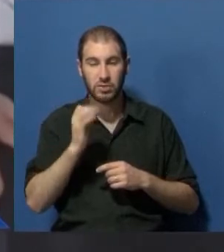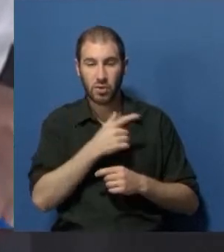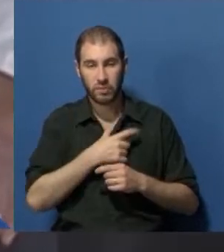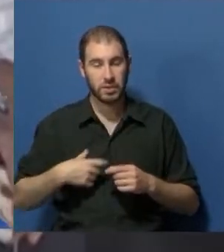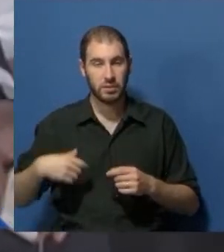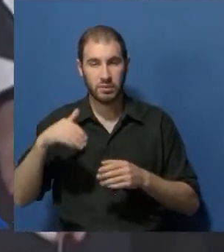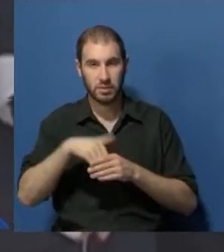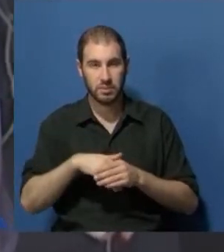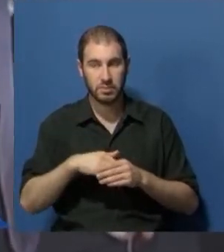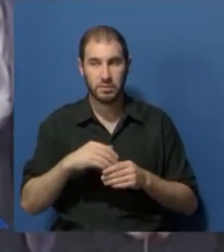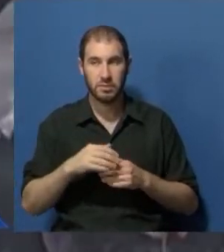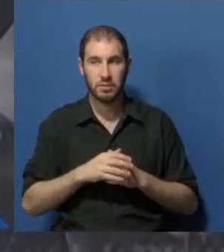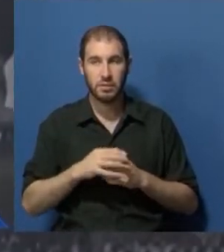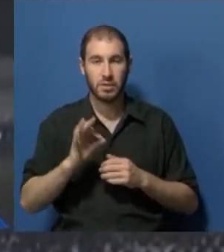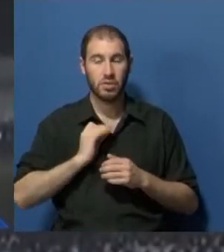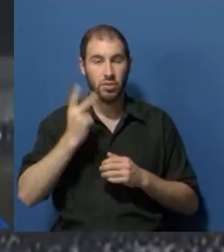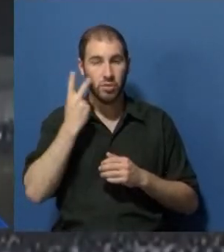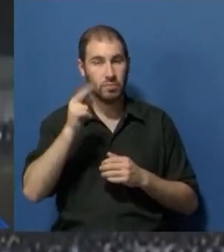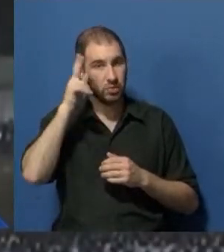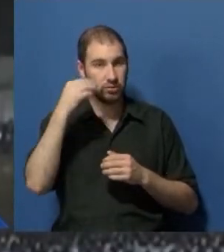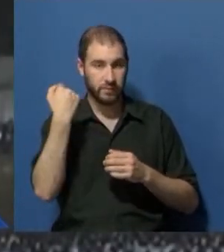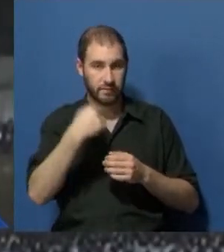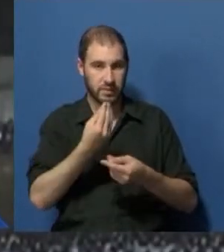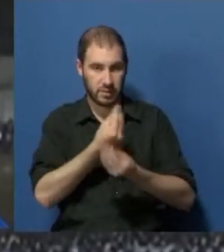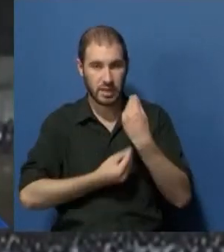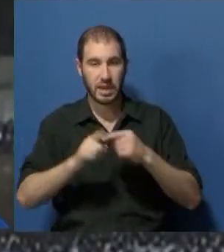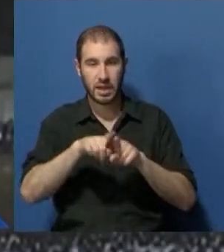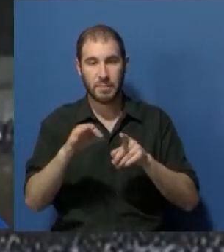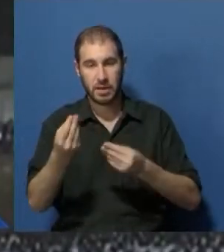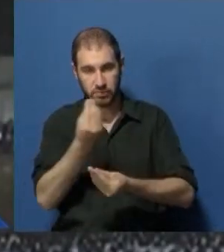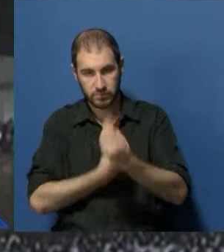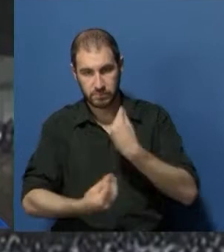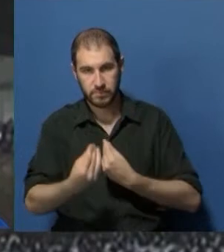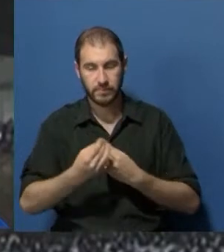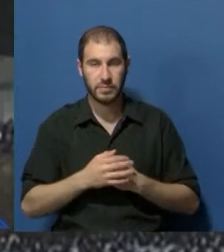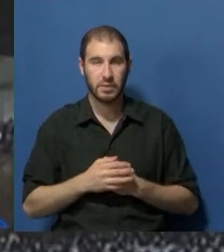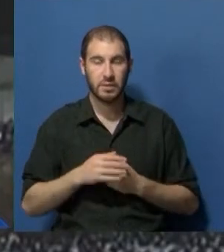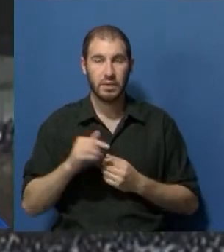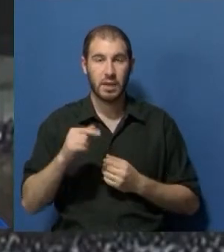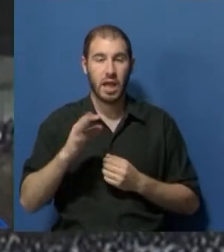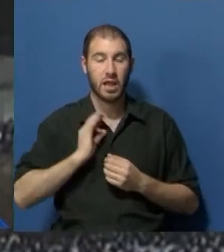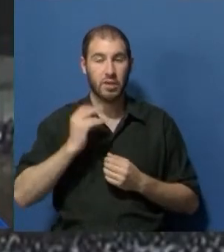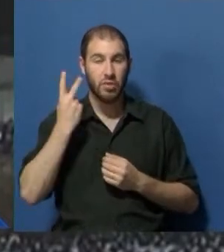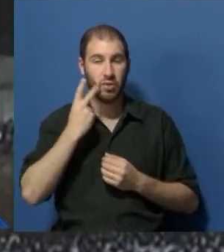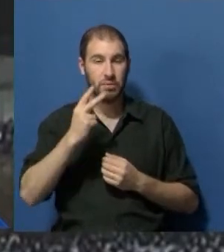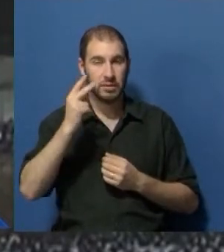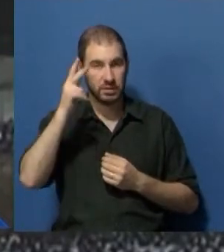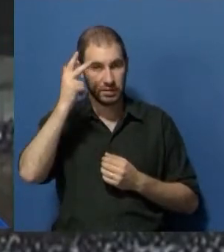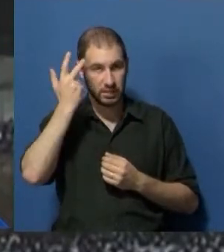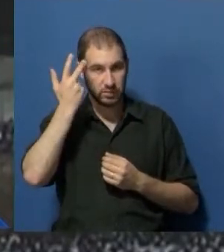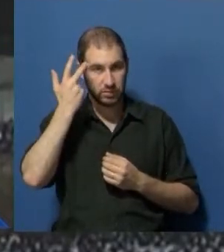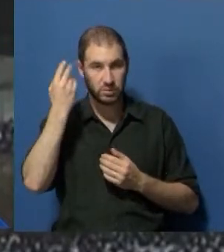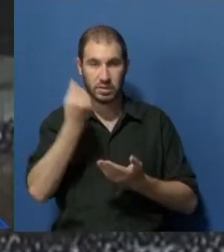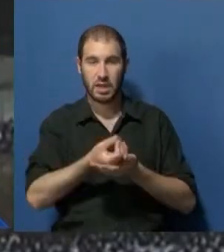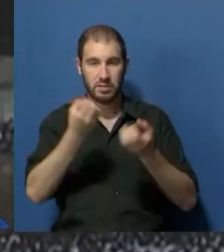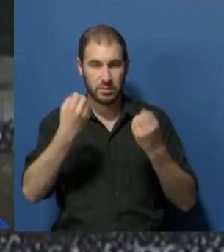gobierno desde el 2008. Del 2008, claro. Sí. Su hermano toma el poder. Ha dicho que en el 2018 él va a dejar. Va